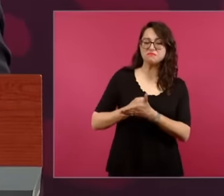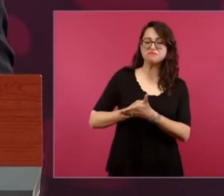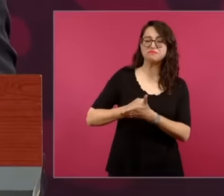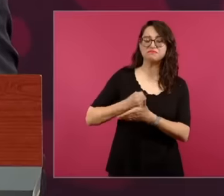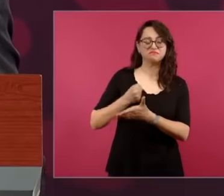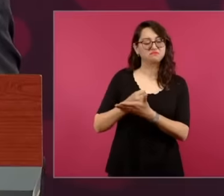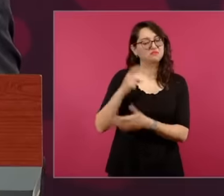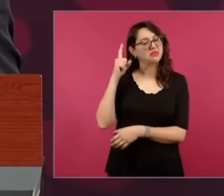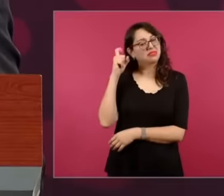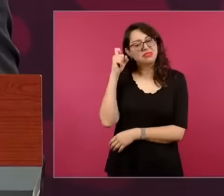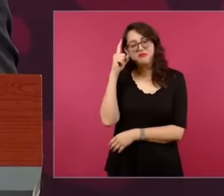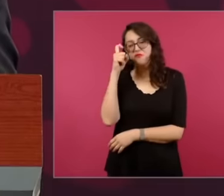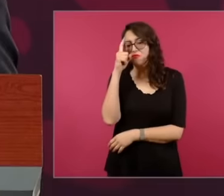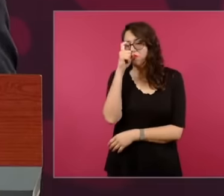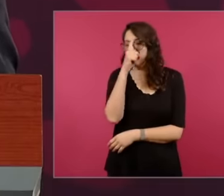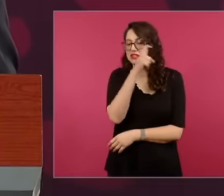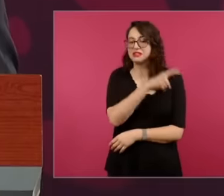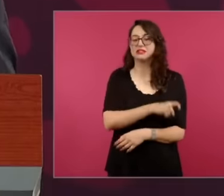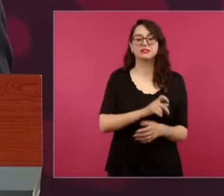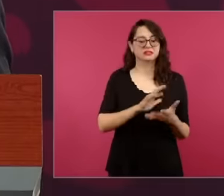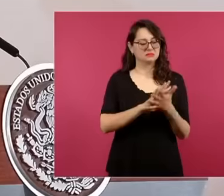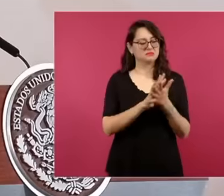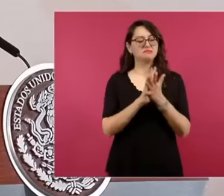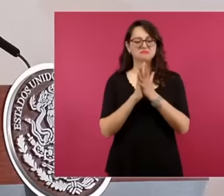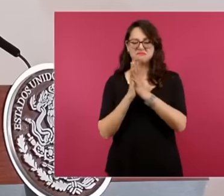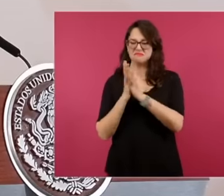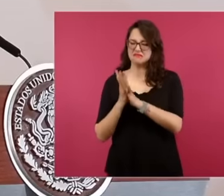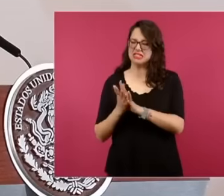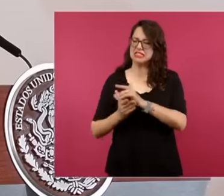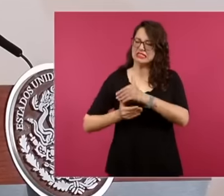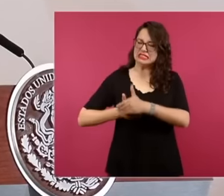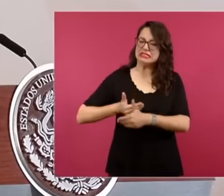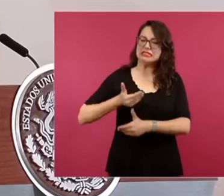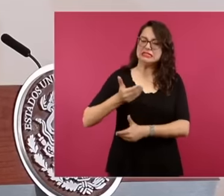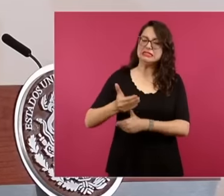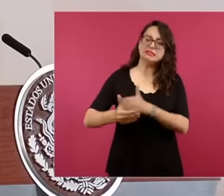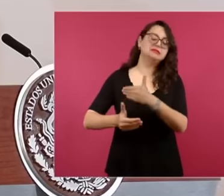transformación, pero no ha sido en vano.